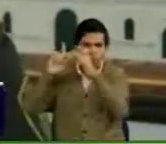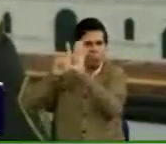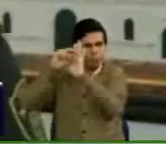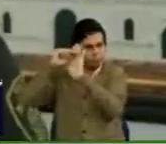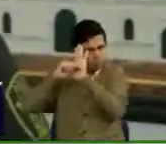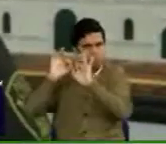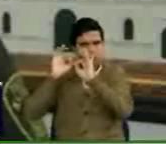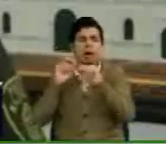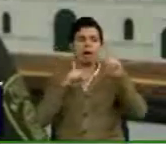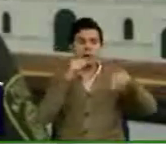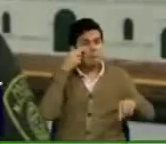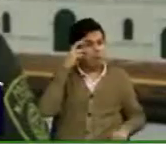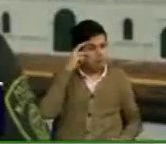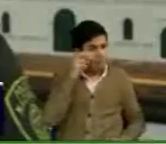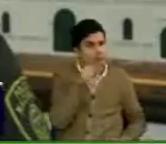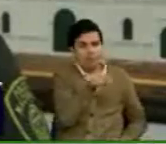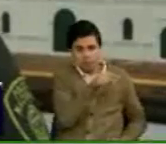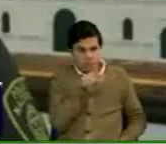también encontrado eso, fue una